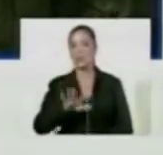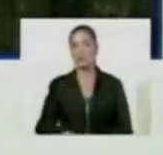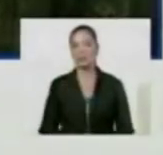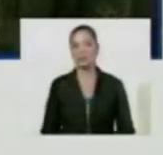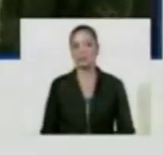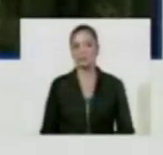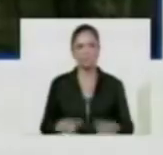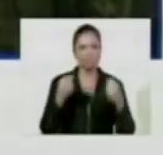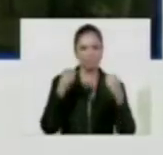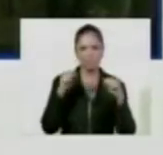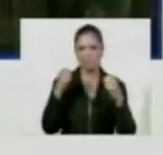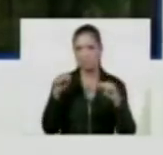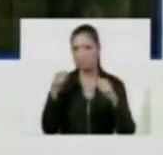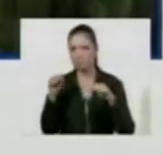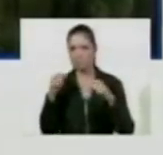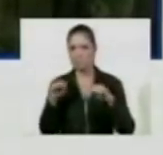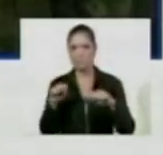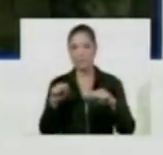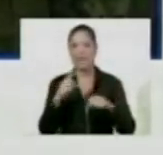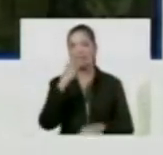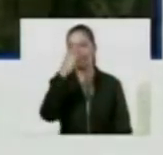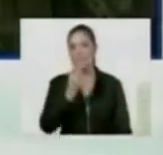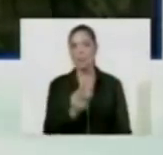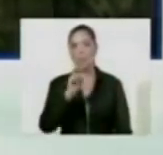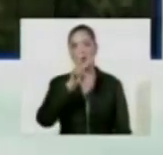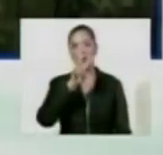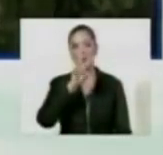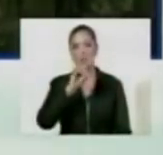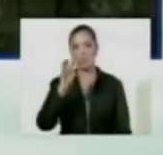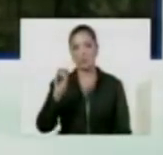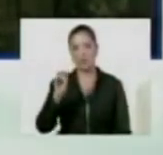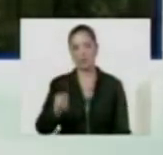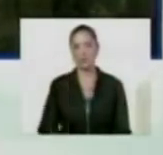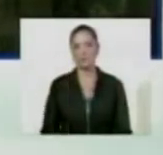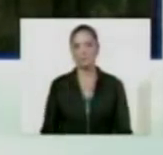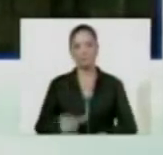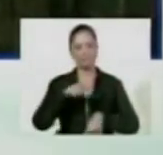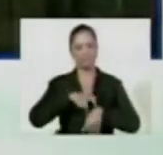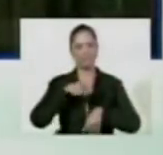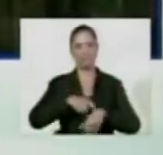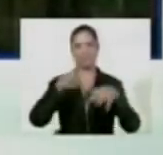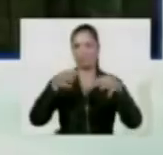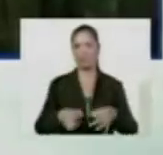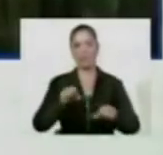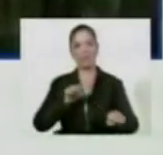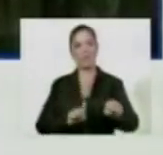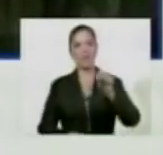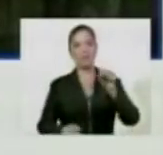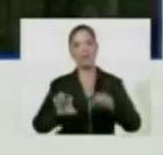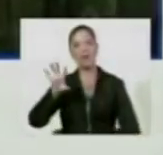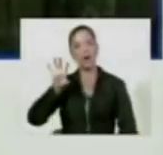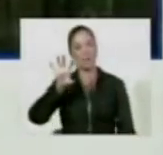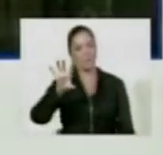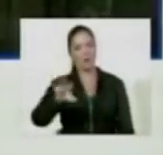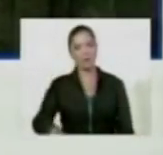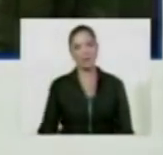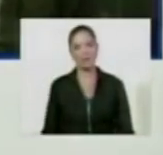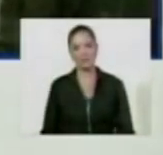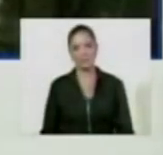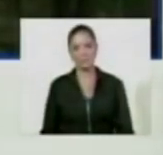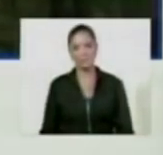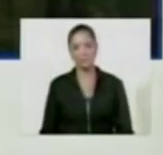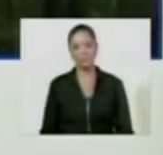ejercicio Zamora 200. Llegó la hora de defender la patria. Se posicionó